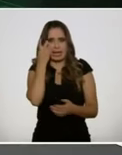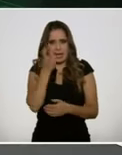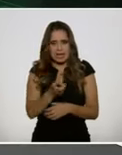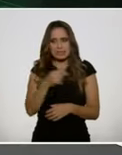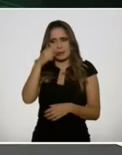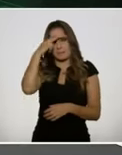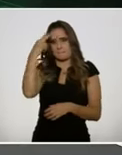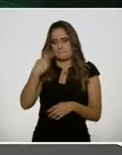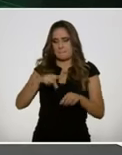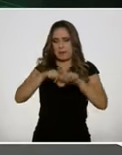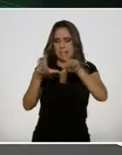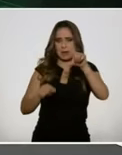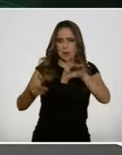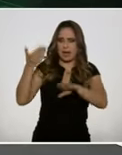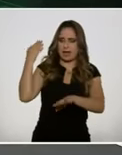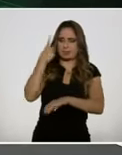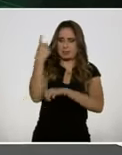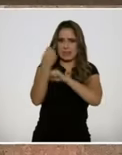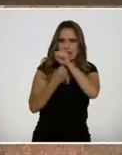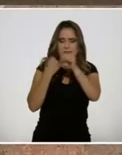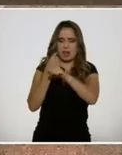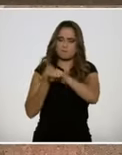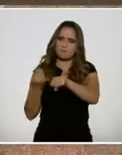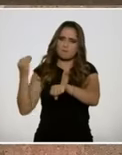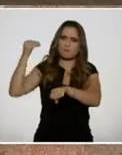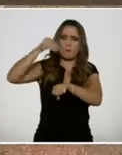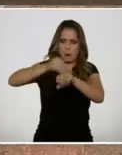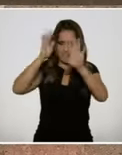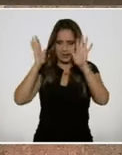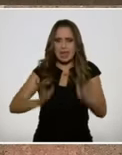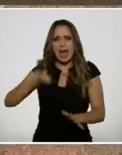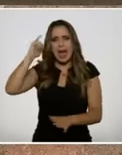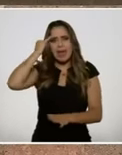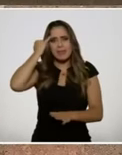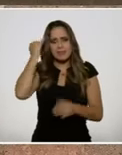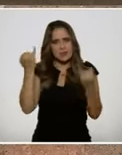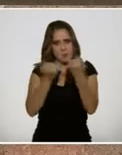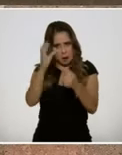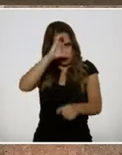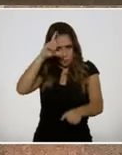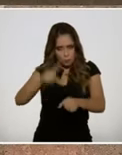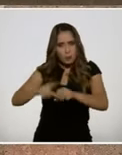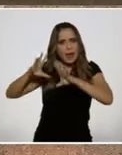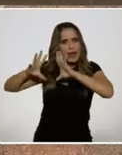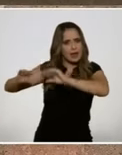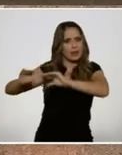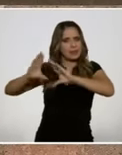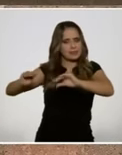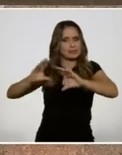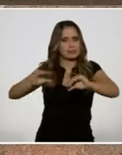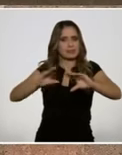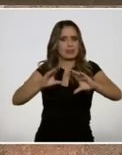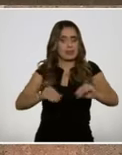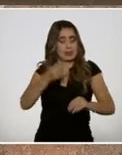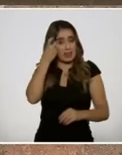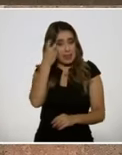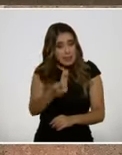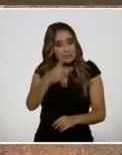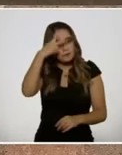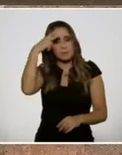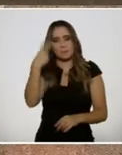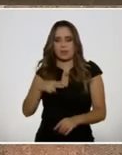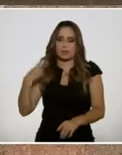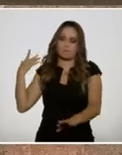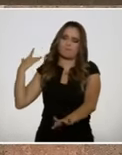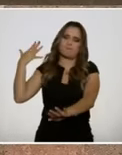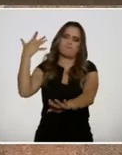sembró hace 100 años, yo me atrevería a decir que ha definido en gran parte lo que México es hoy